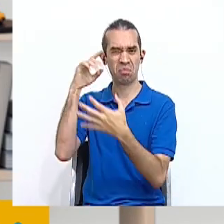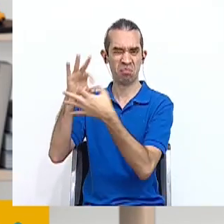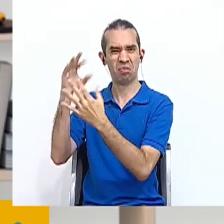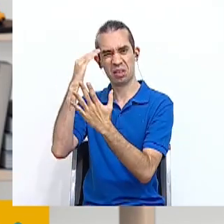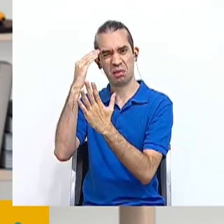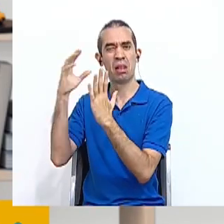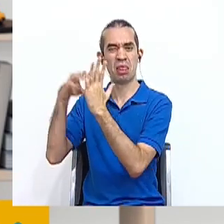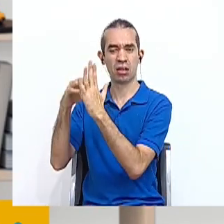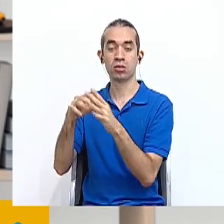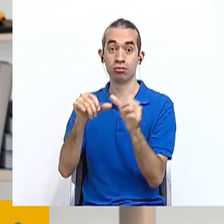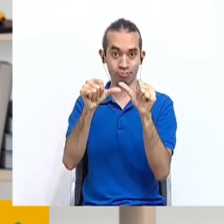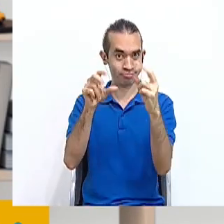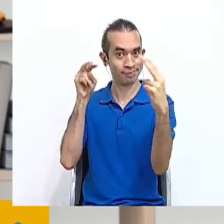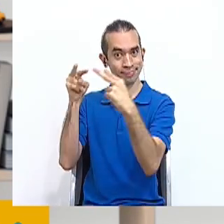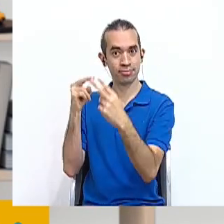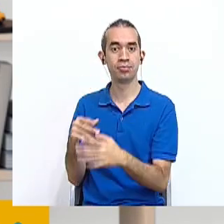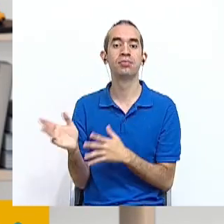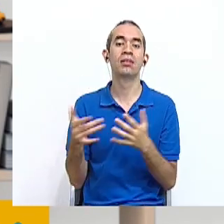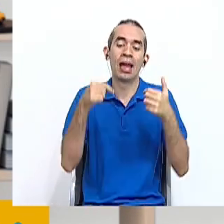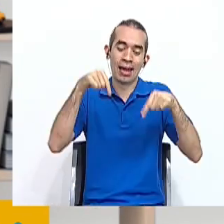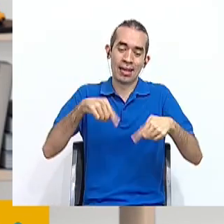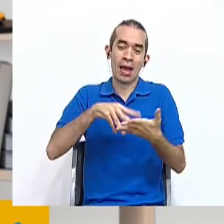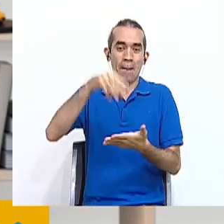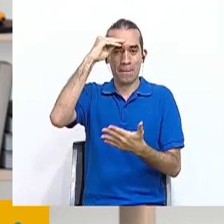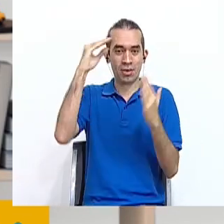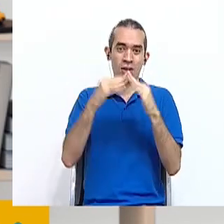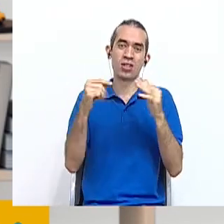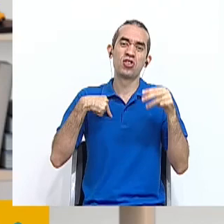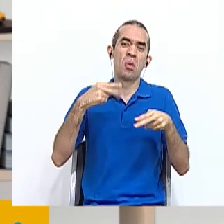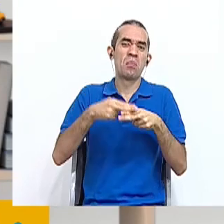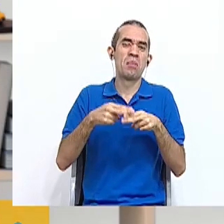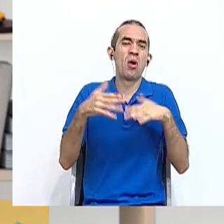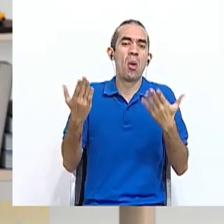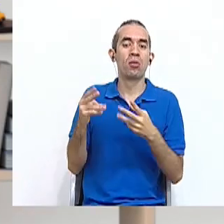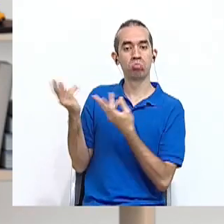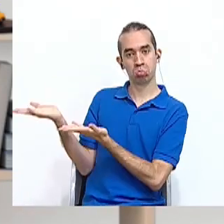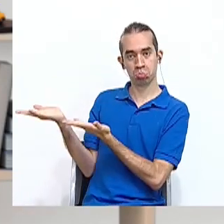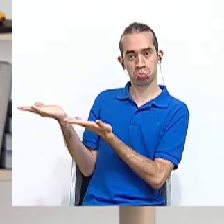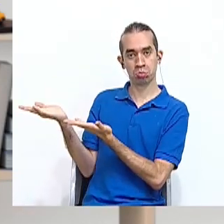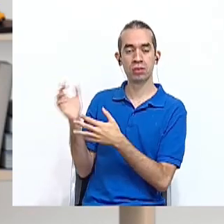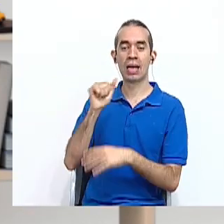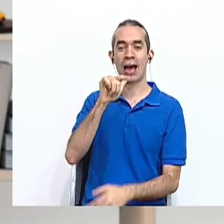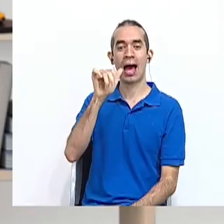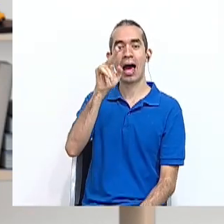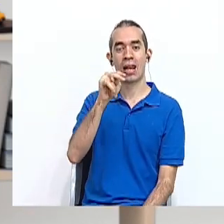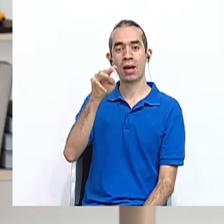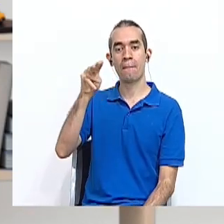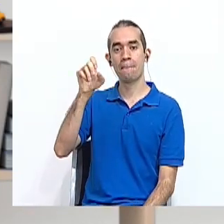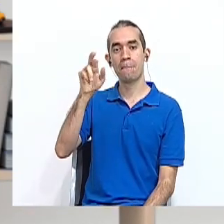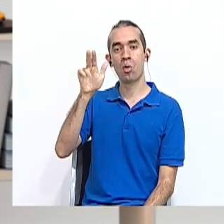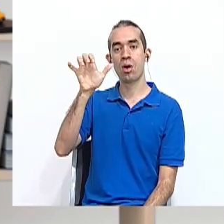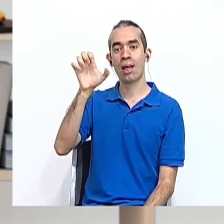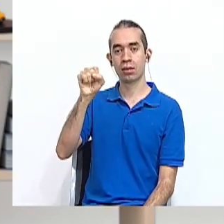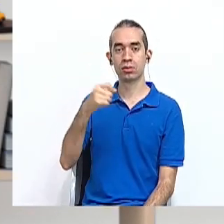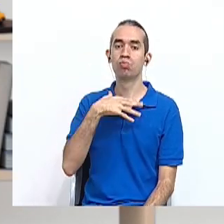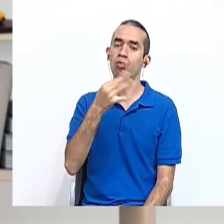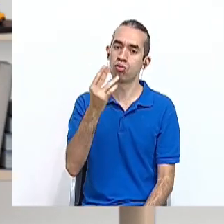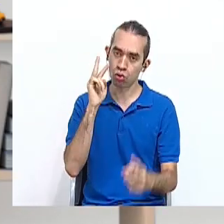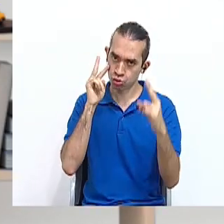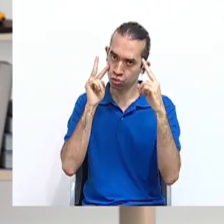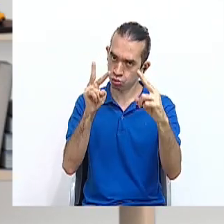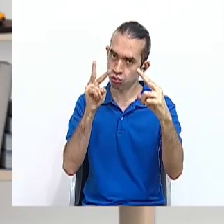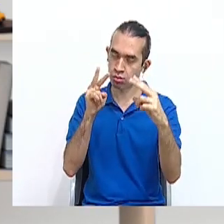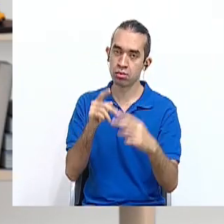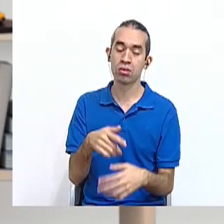invito a que se queden. Esto es Aprendo en Casa, mi nombre es Alan Morales y fue un placer haber estado con ustedes. Recuerde que nos vamos